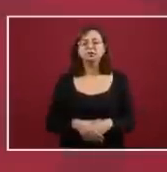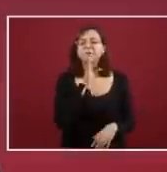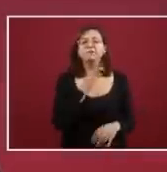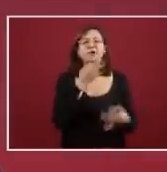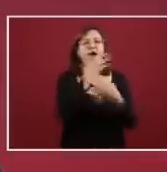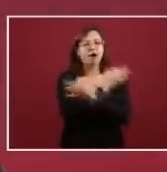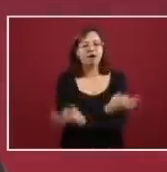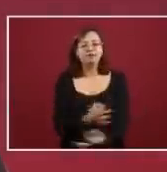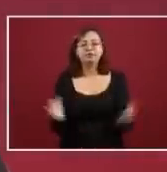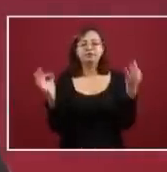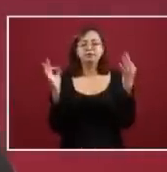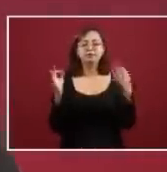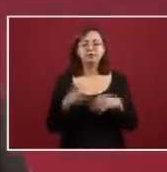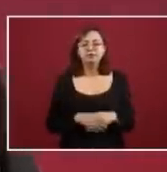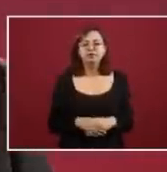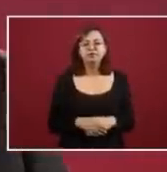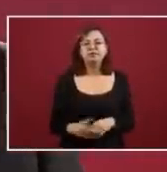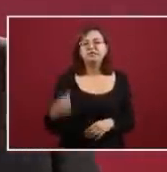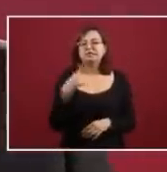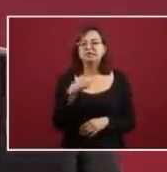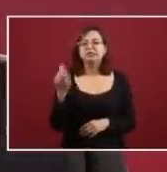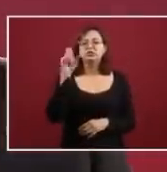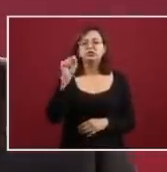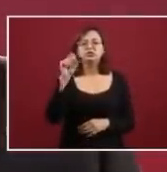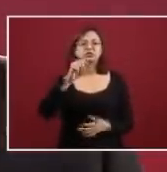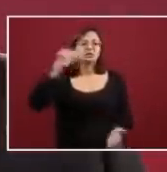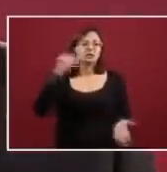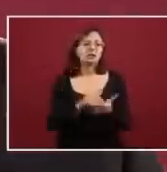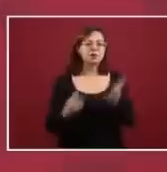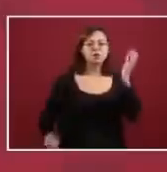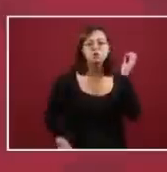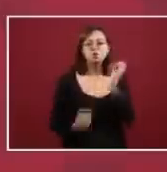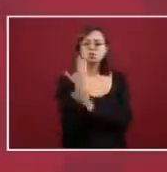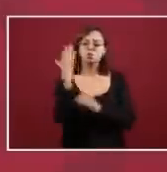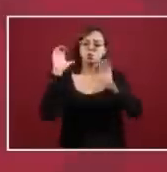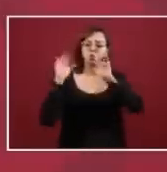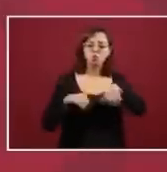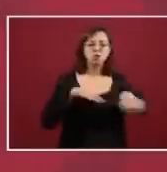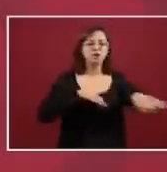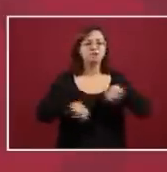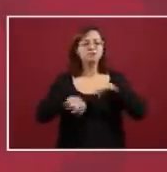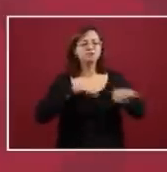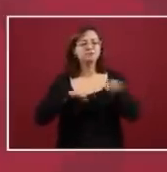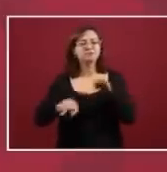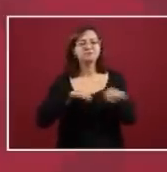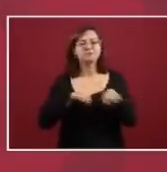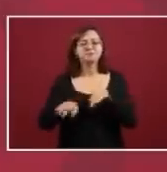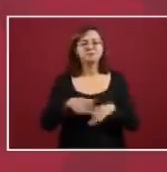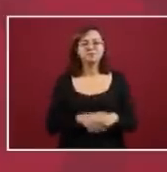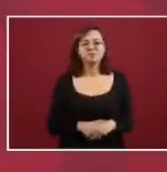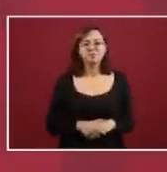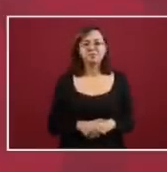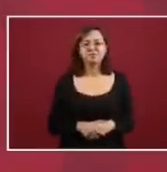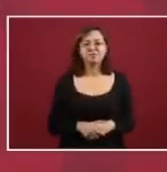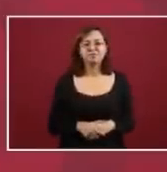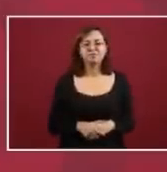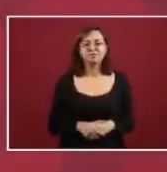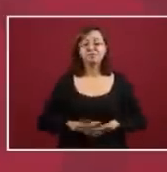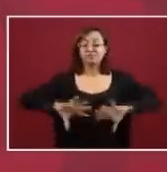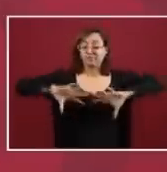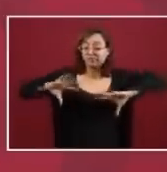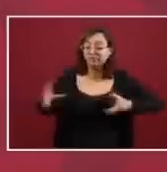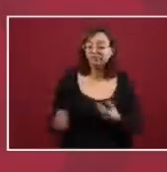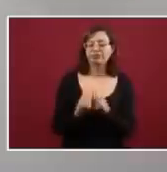día, como 160 mil nuevos empleos. Ya estamos como en 650 mil